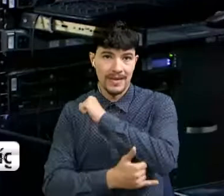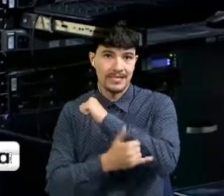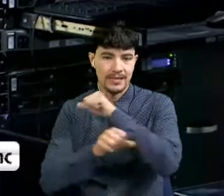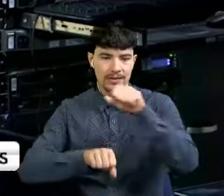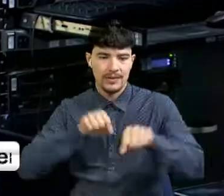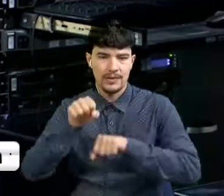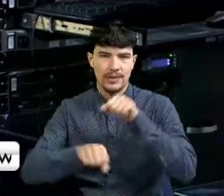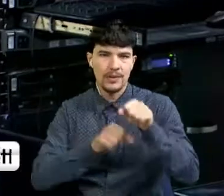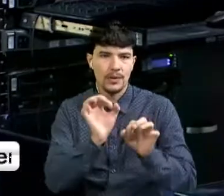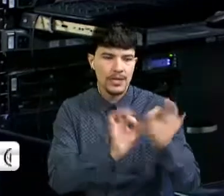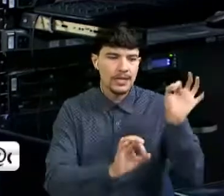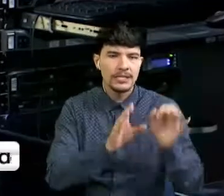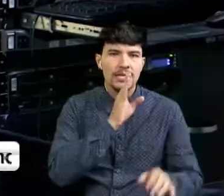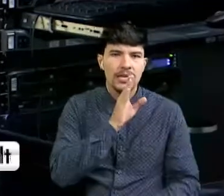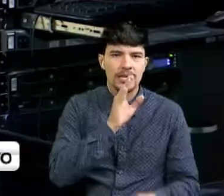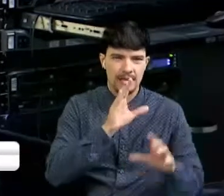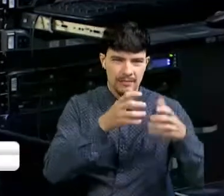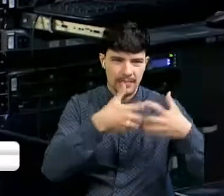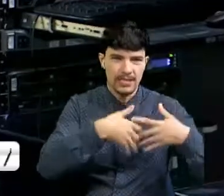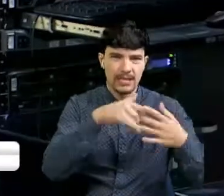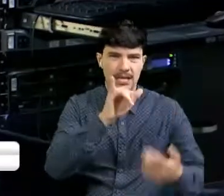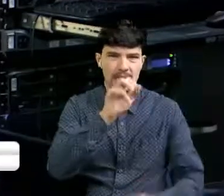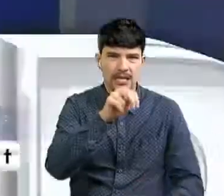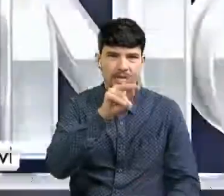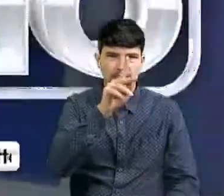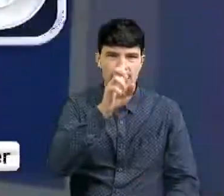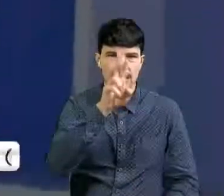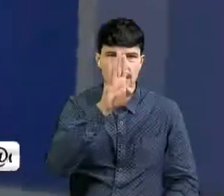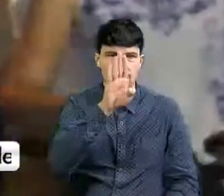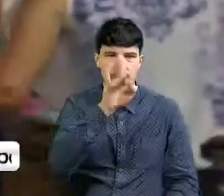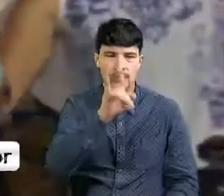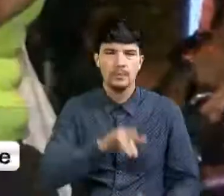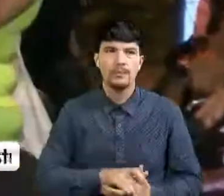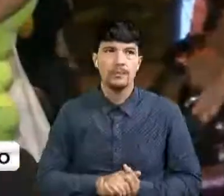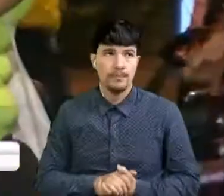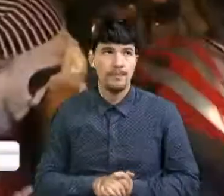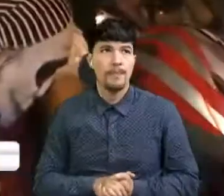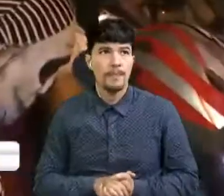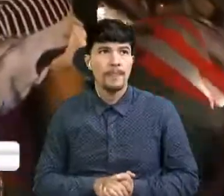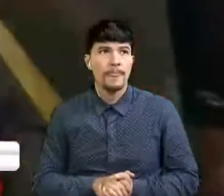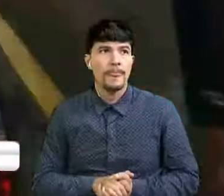el Inderbu y hemos preparado para todos ustedes la siguiente nota.